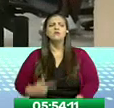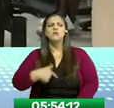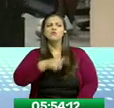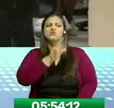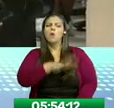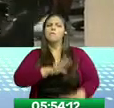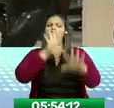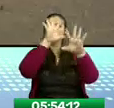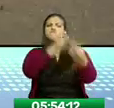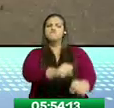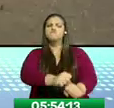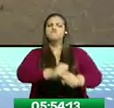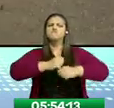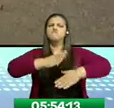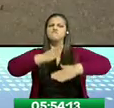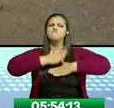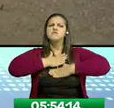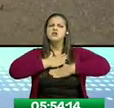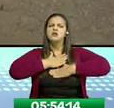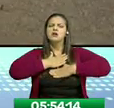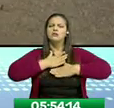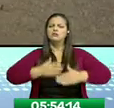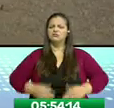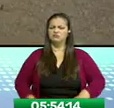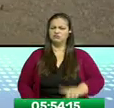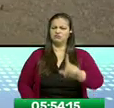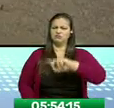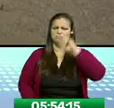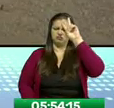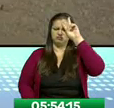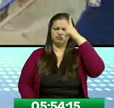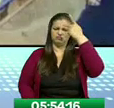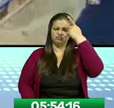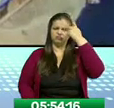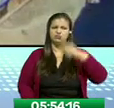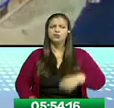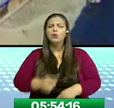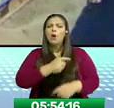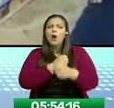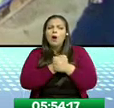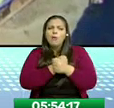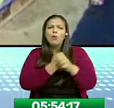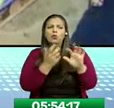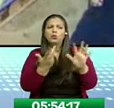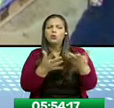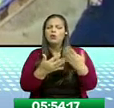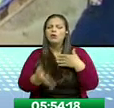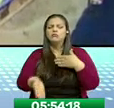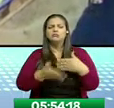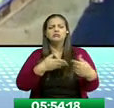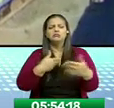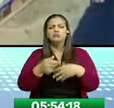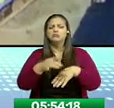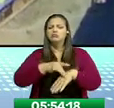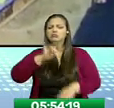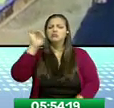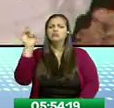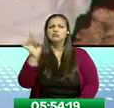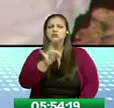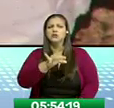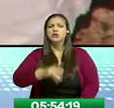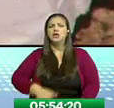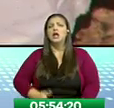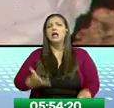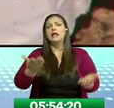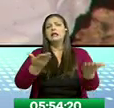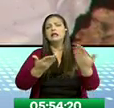propiedad de su vida? Nadie es propiedad de nadie. Si tú ya ves que ella no la quiere, si tú ya ves que todo lo que hace ella te fastidia. Si se